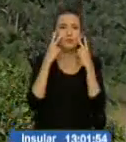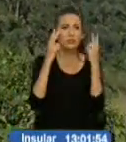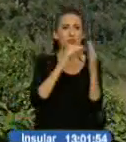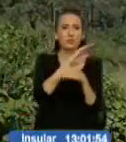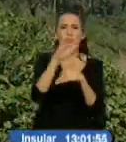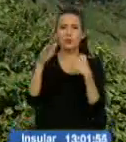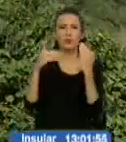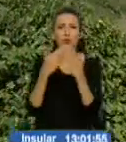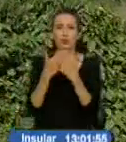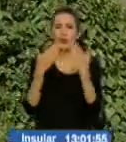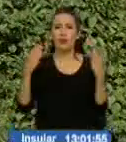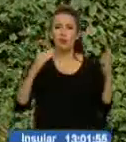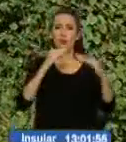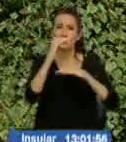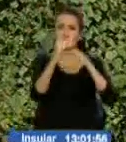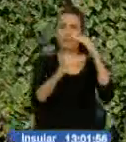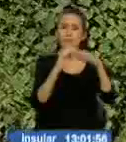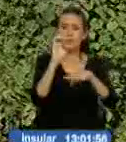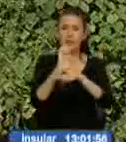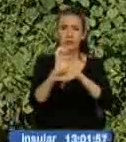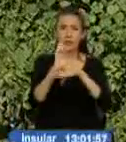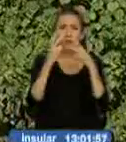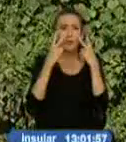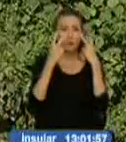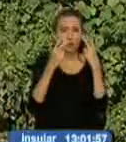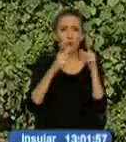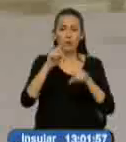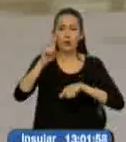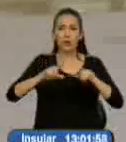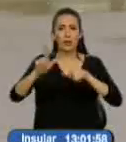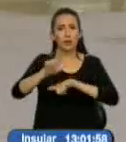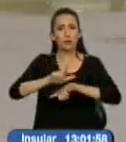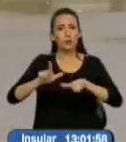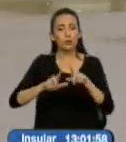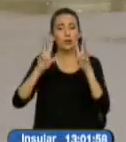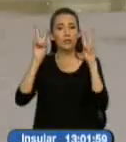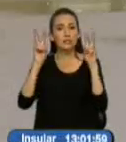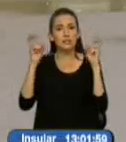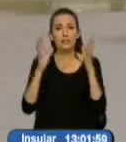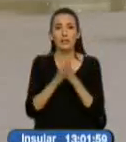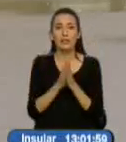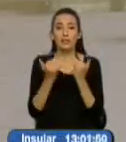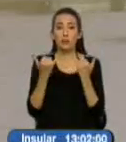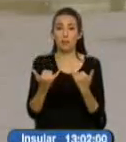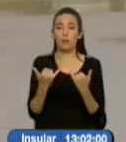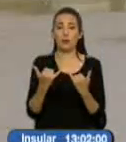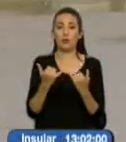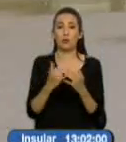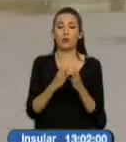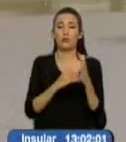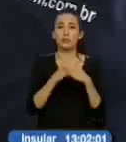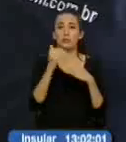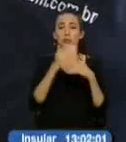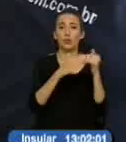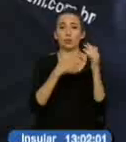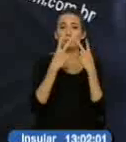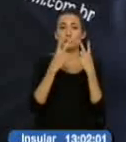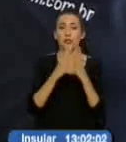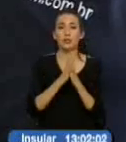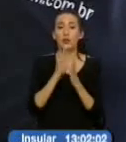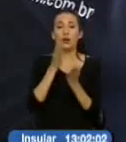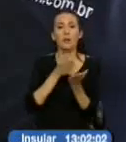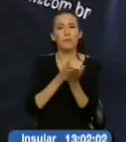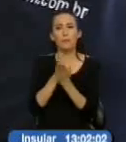además en los importantes avances que el país ha tenido en diferentes áreas estratégicas, gracias a la sinergia que actualmente mantiene en las funciones del Estado, lo que ha